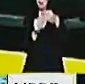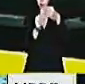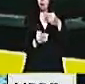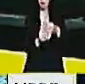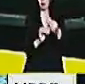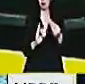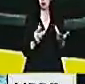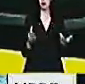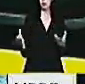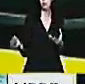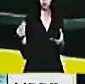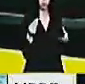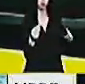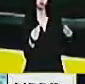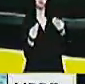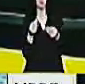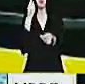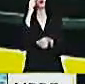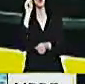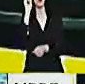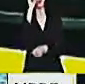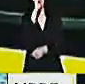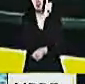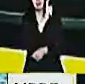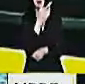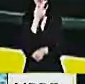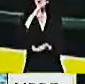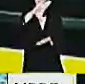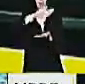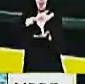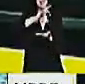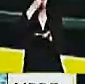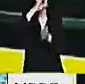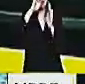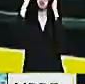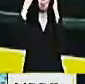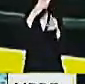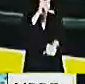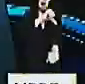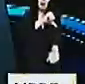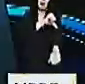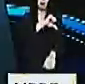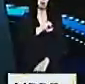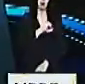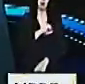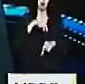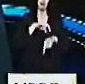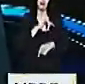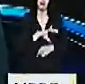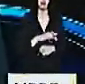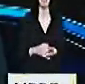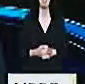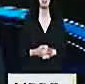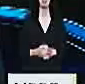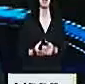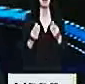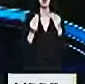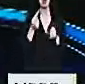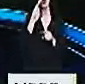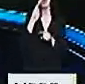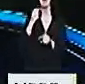es súper complejo competir contra un país tan centralista como es Chile. Sí, y qué buen tema, Alan, el que